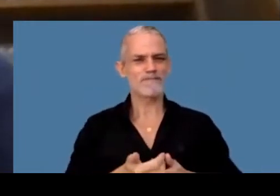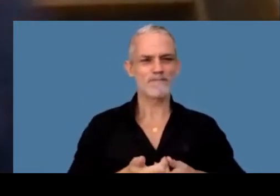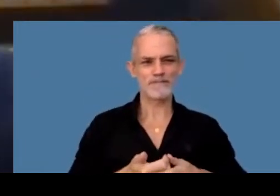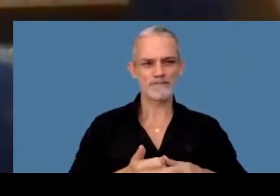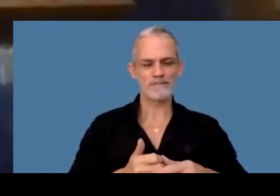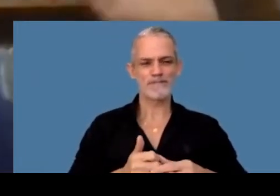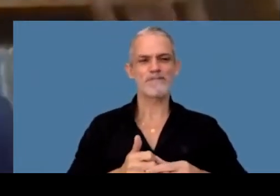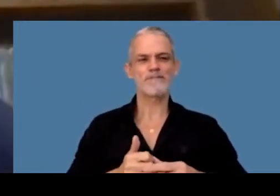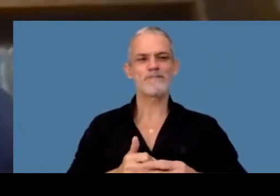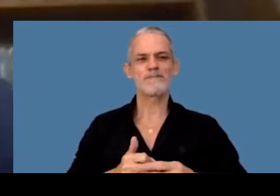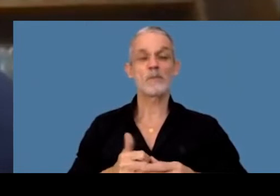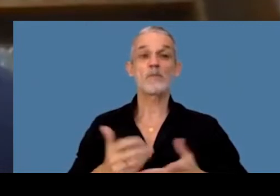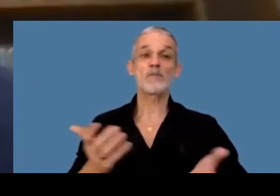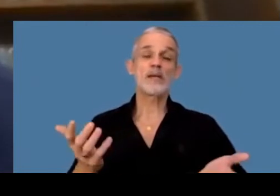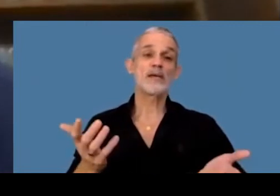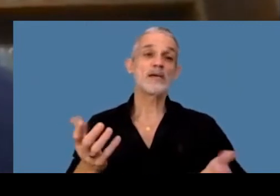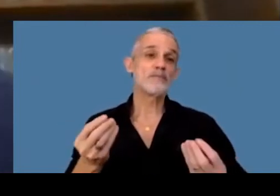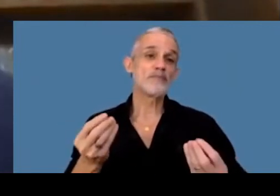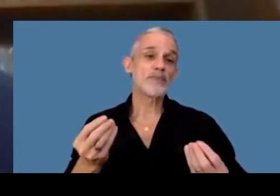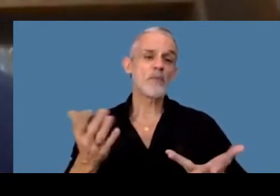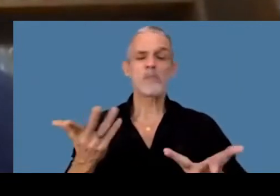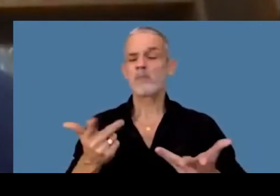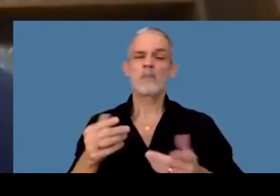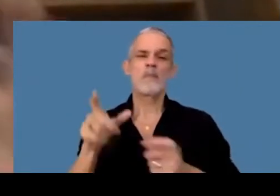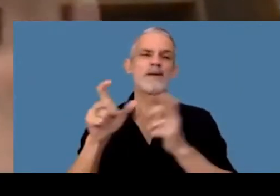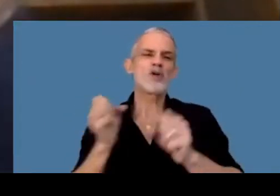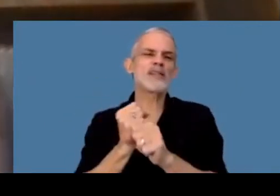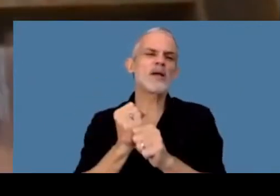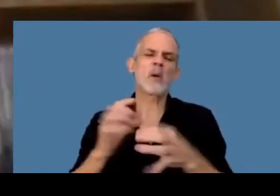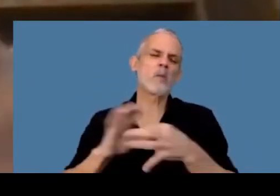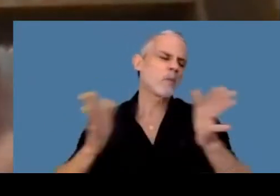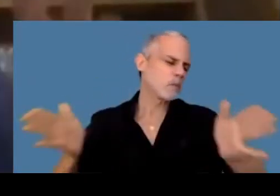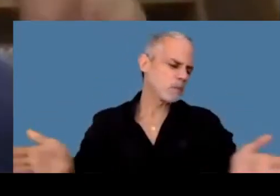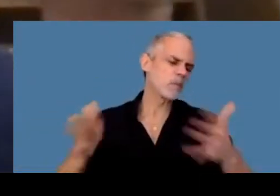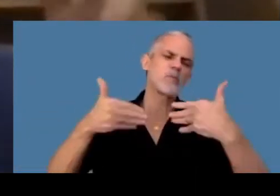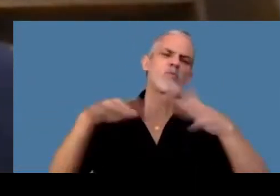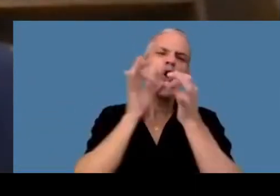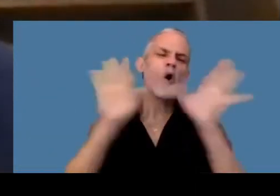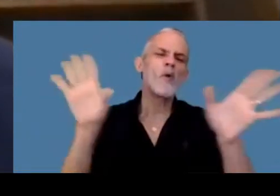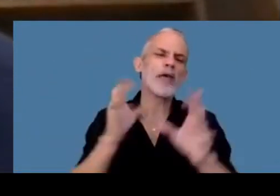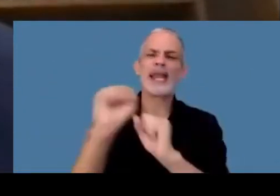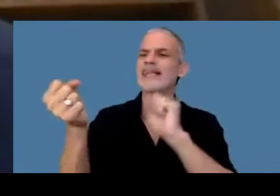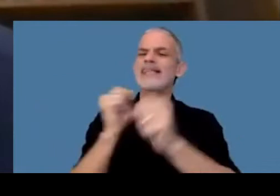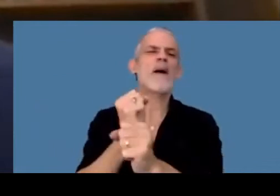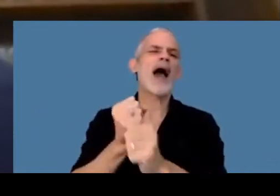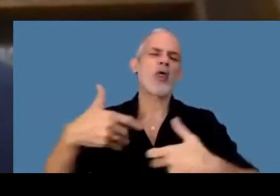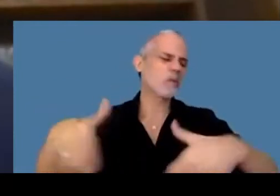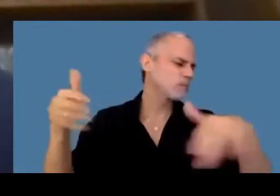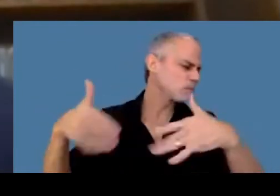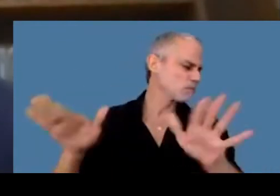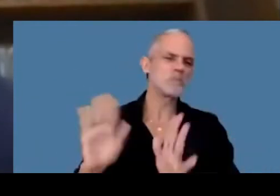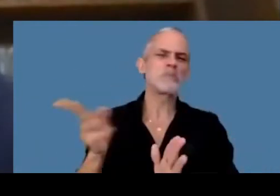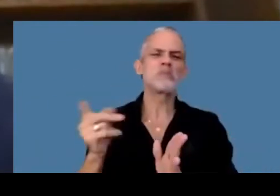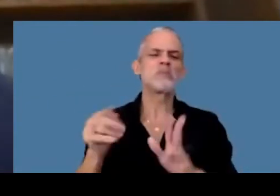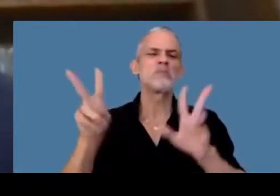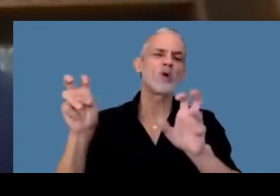Porque que los trabajadores se organicen libremente. Miren, si los trabajadores se organizan entre esas comillas libremente,